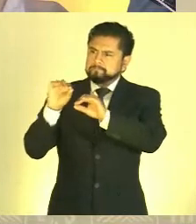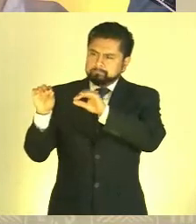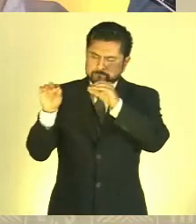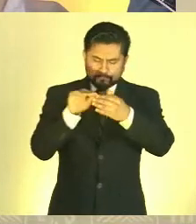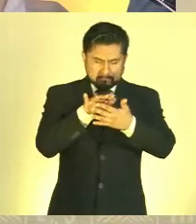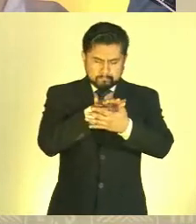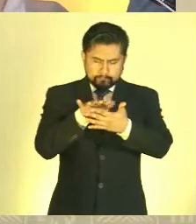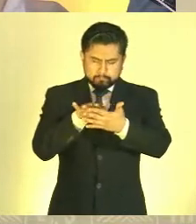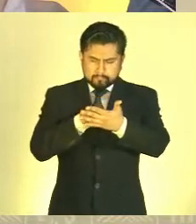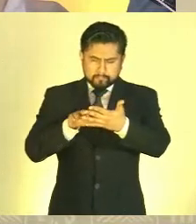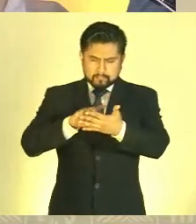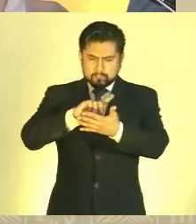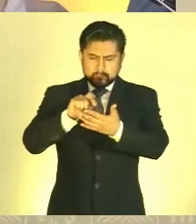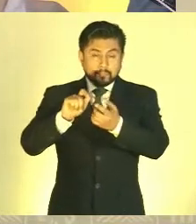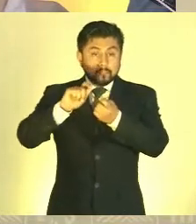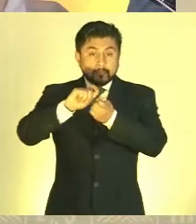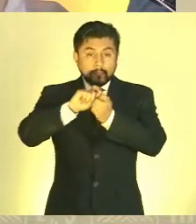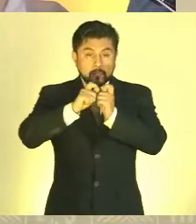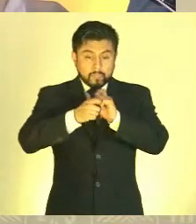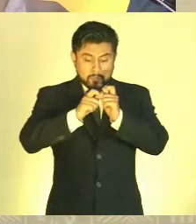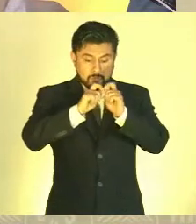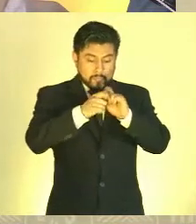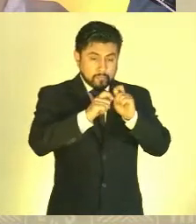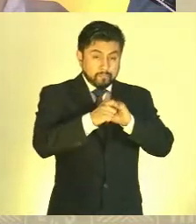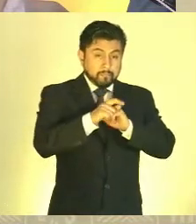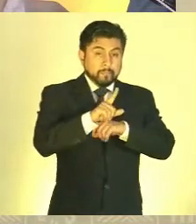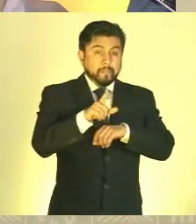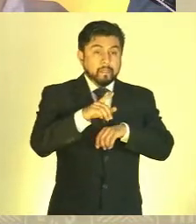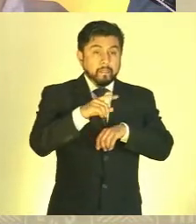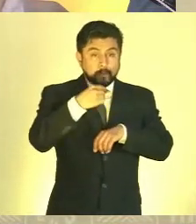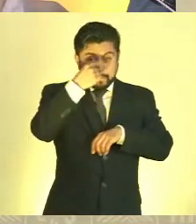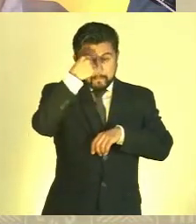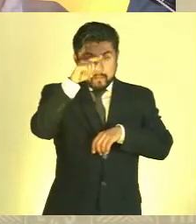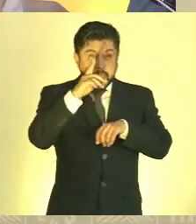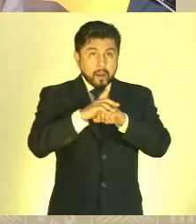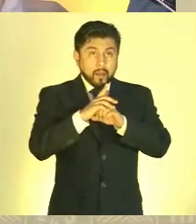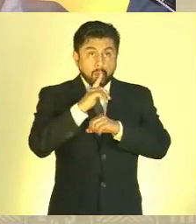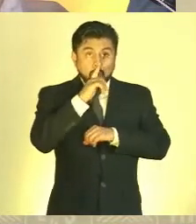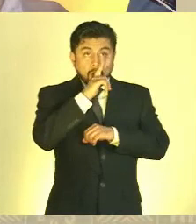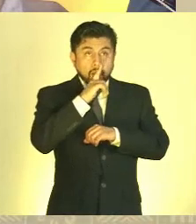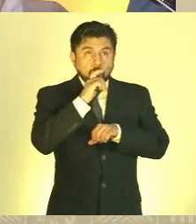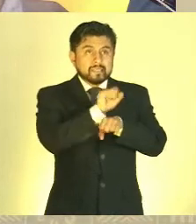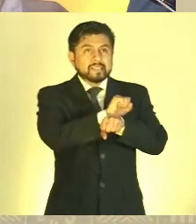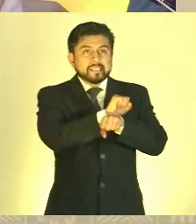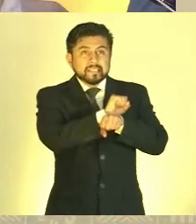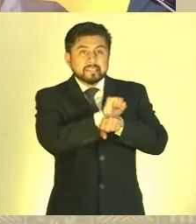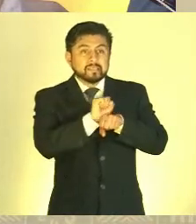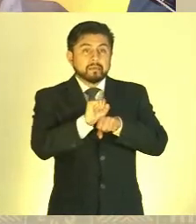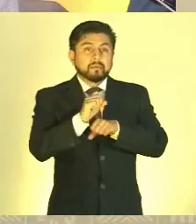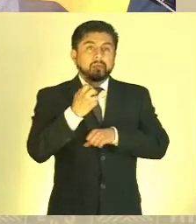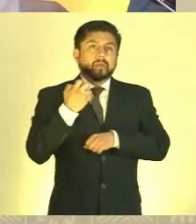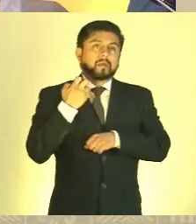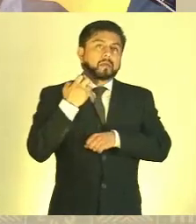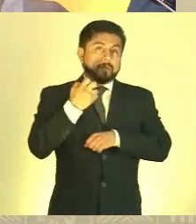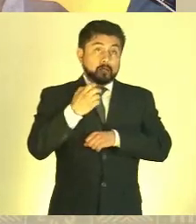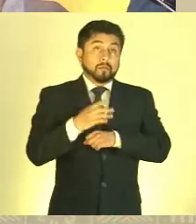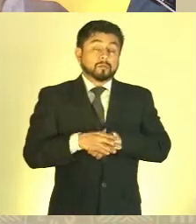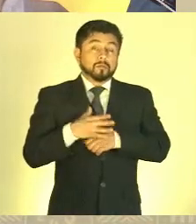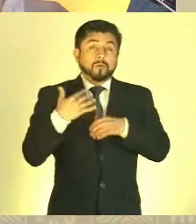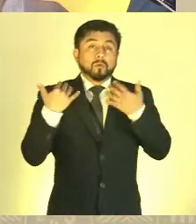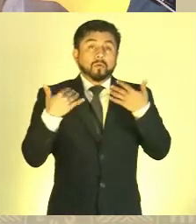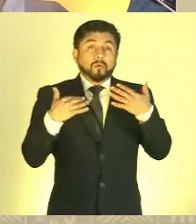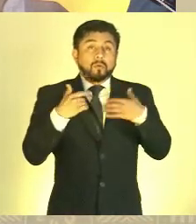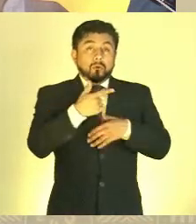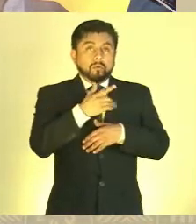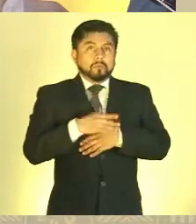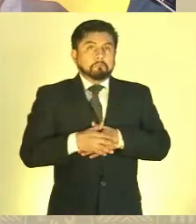traducirlas a través de Nuria en un lenguaje normal para la gente es una maravilla. Además, ahí hay